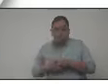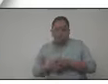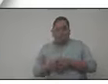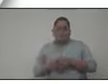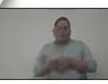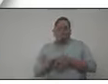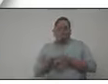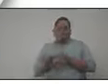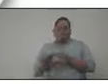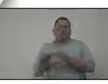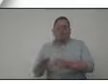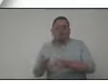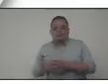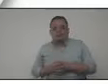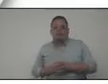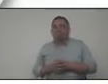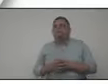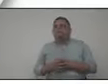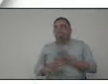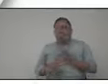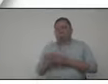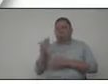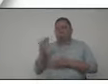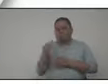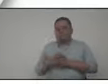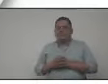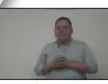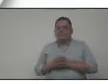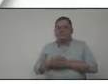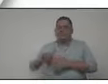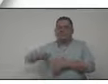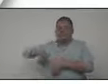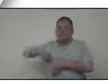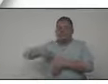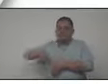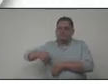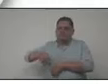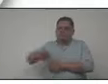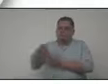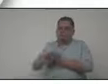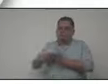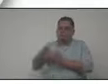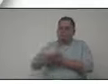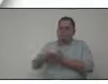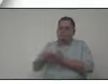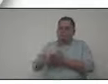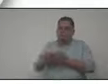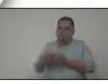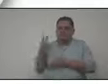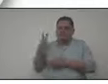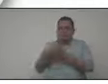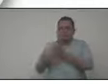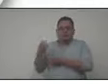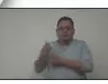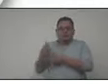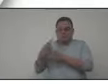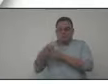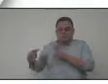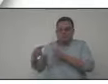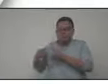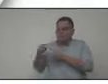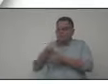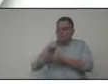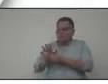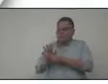Entonces, lo que decía al principio, tenemos mucha demora y estamos sacando una represa de 2 años y medio de una